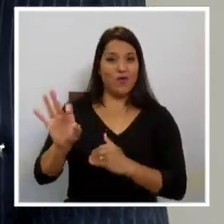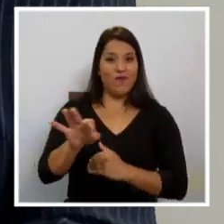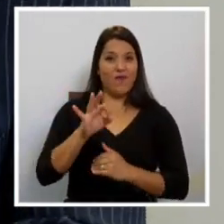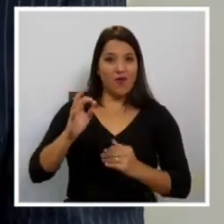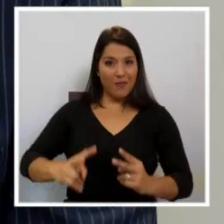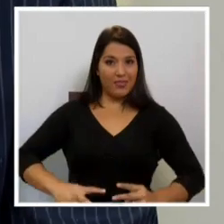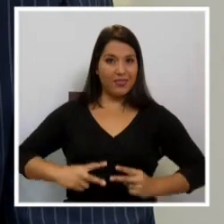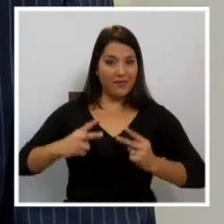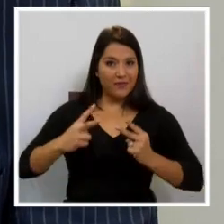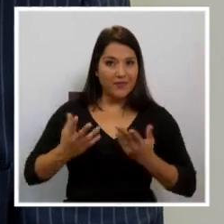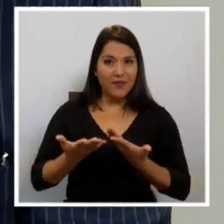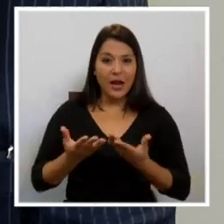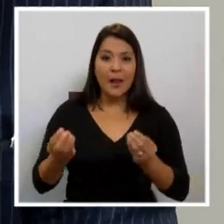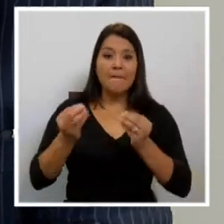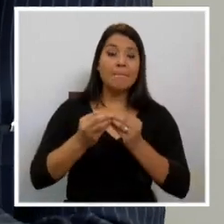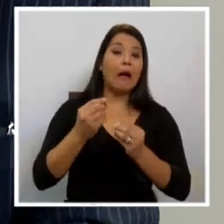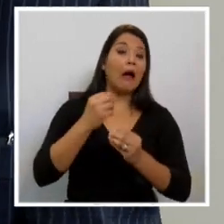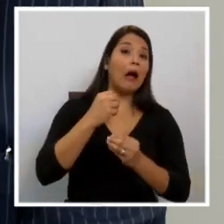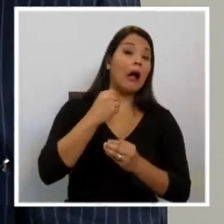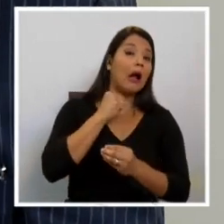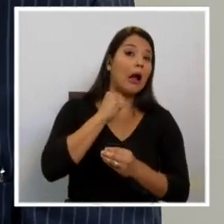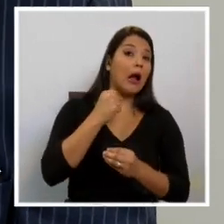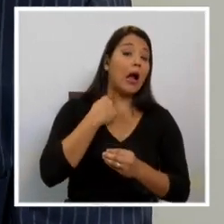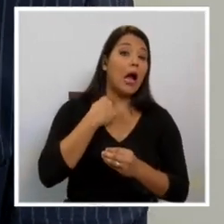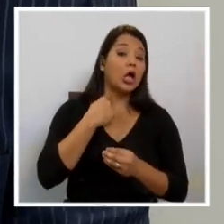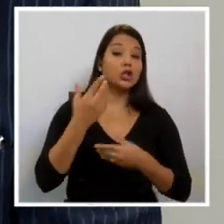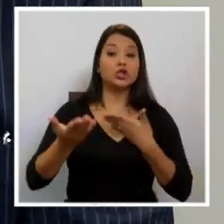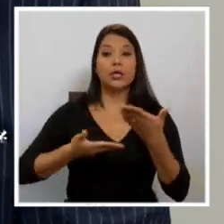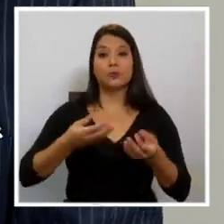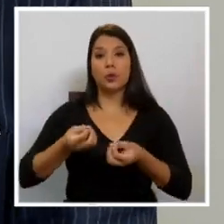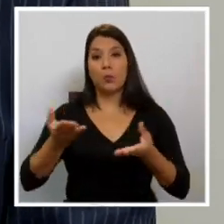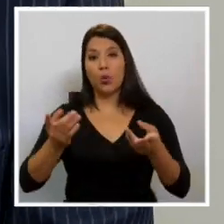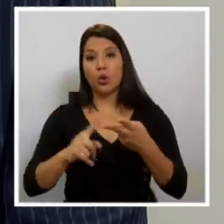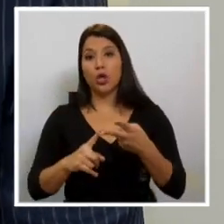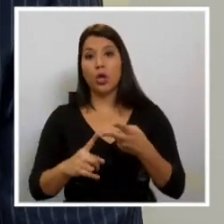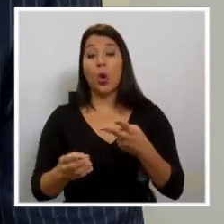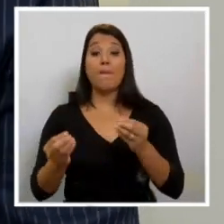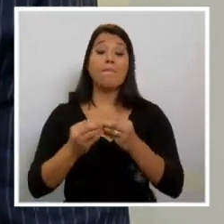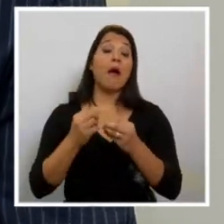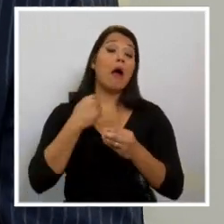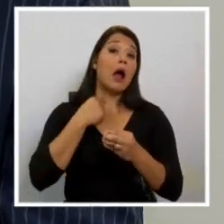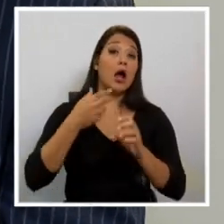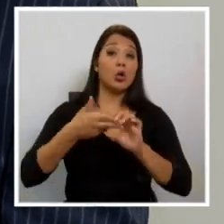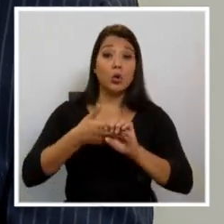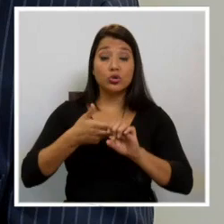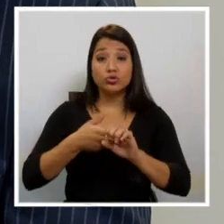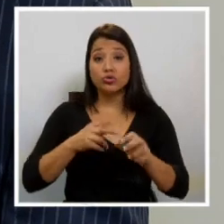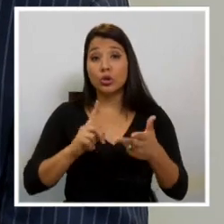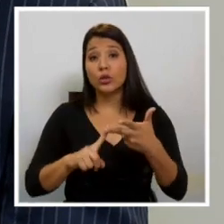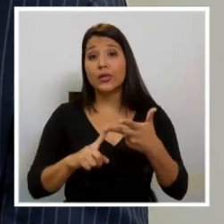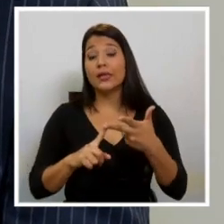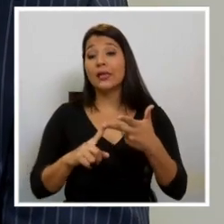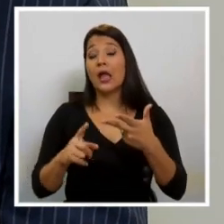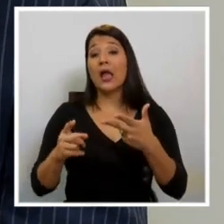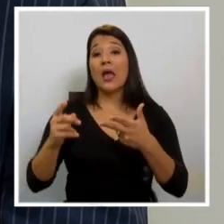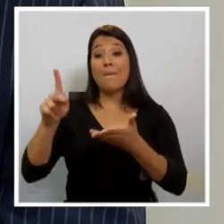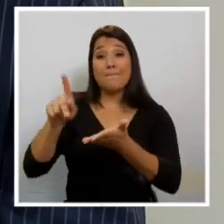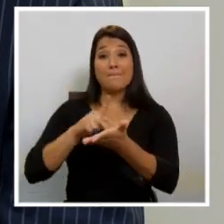aumento de los servicios públicos, el aumento del petróleo, el aumento la disminución de su